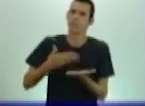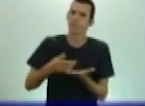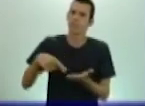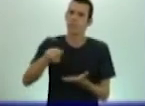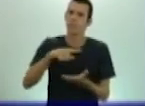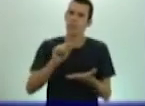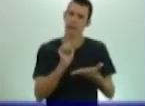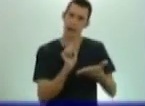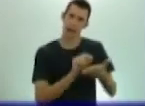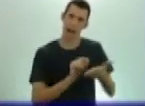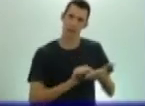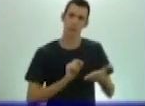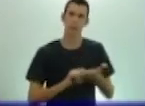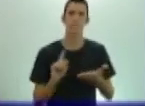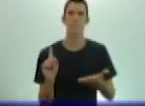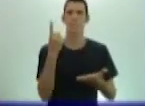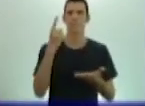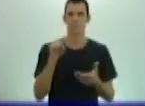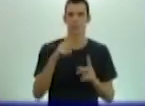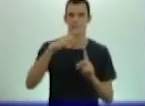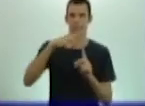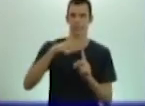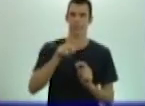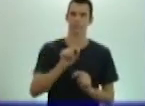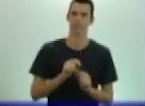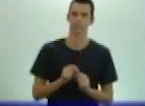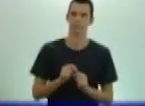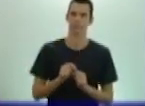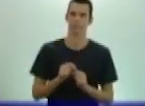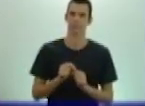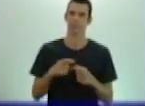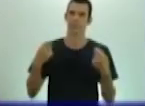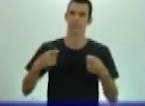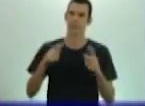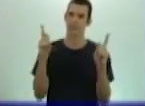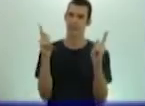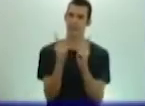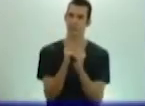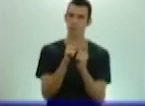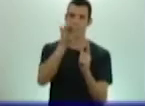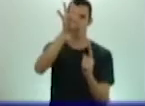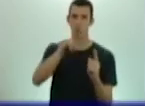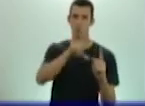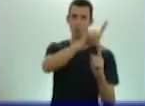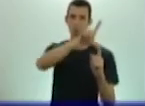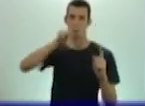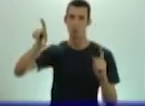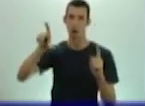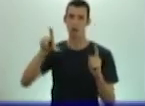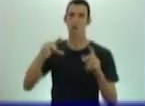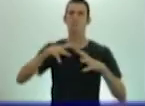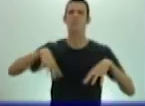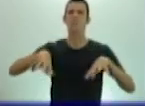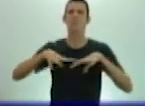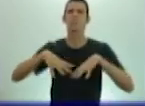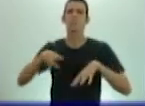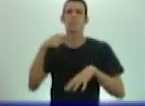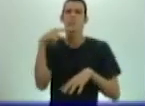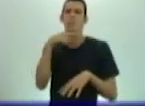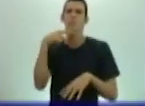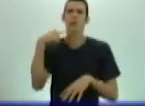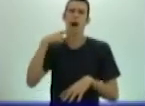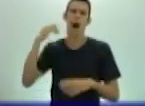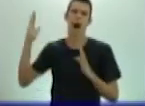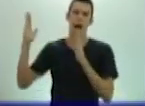para 1917 a través de un cuadro resumen. Dice la actividad: lee las páginas 1 al 3 del libro de texto y completa el siguiente